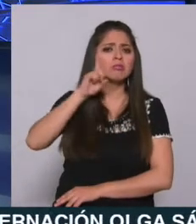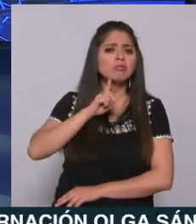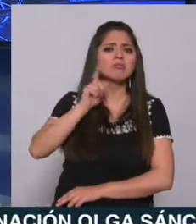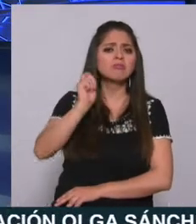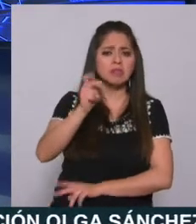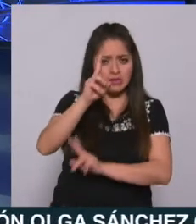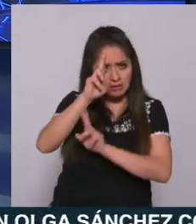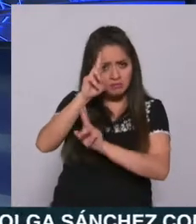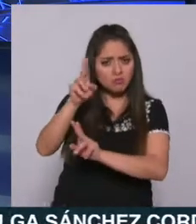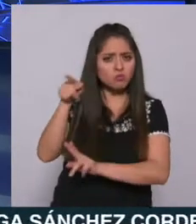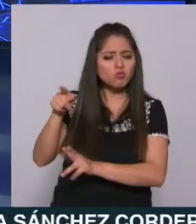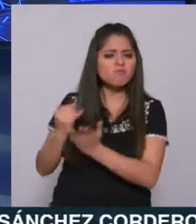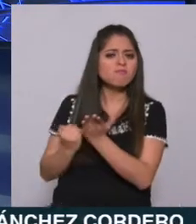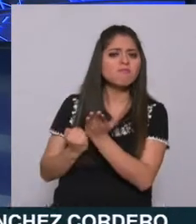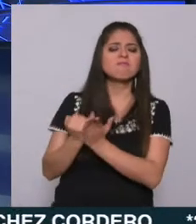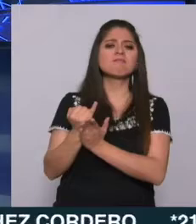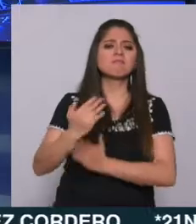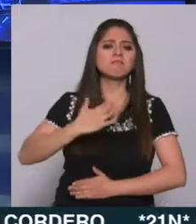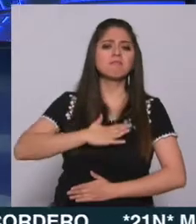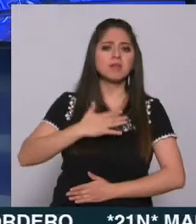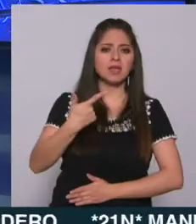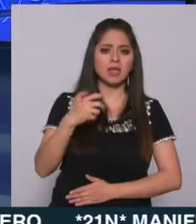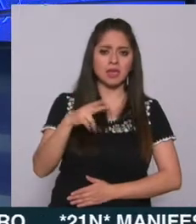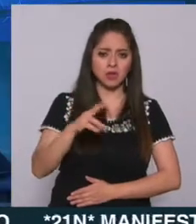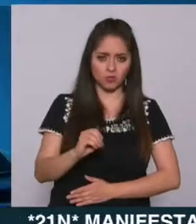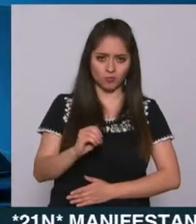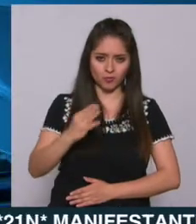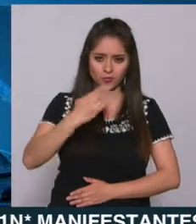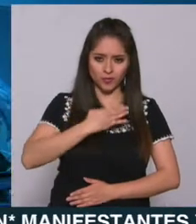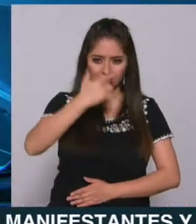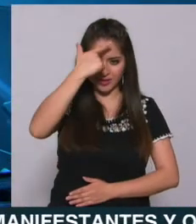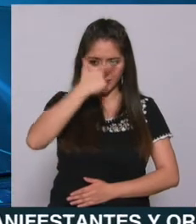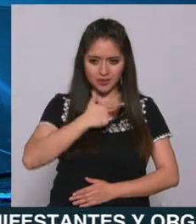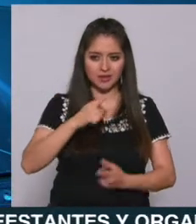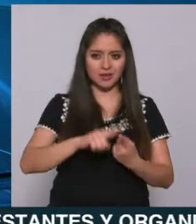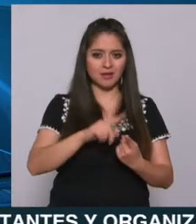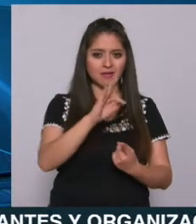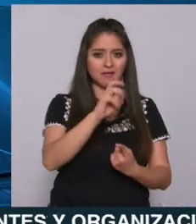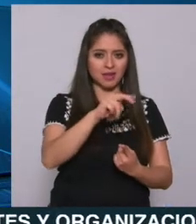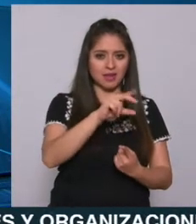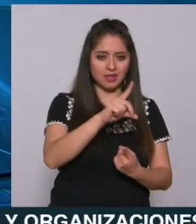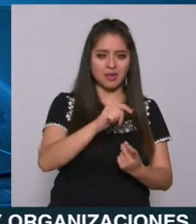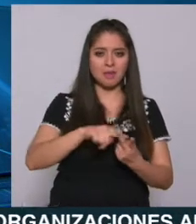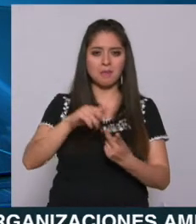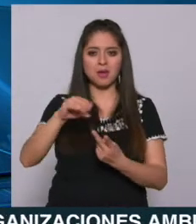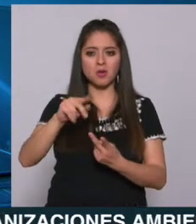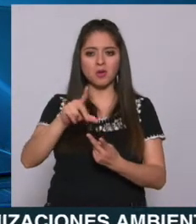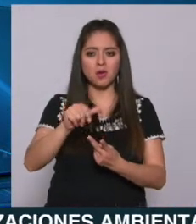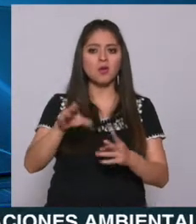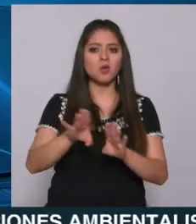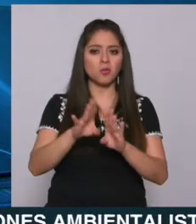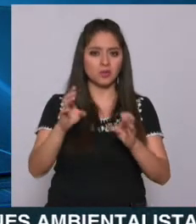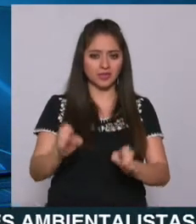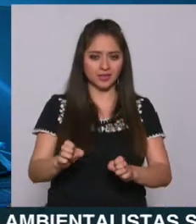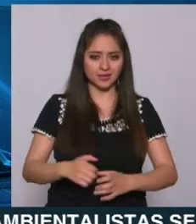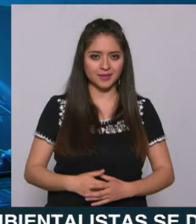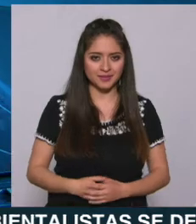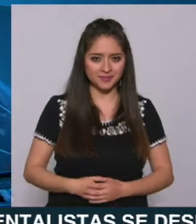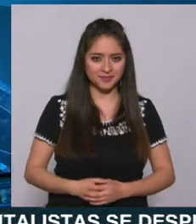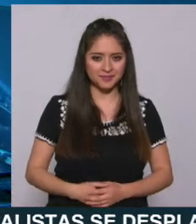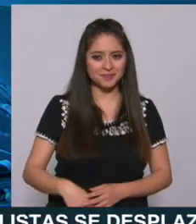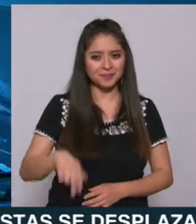a su elección de género. Muy buenas noches, Fernanda, Manuel, ¿cómo les va? ¿Cómo están? ¿Qué tal? Buenas noches. Buenas